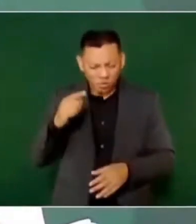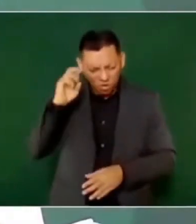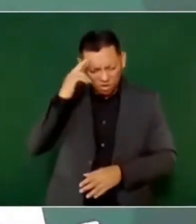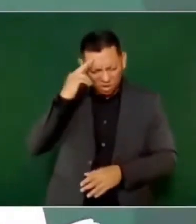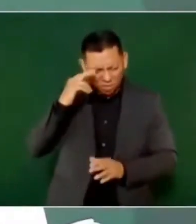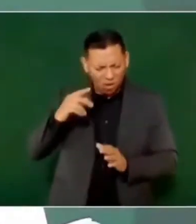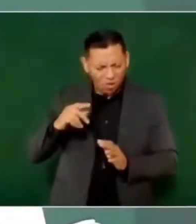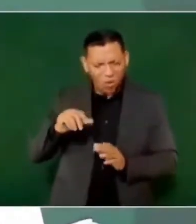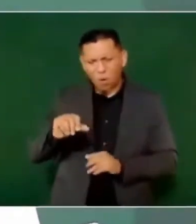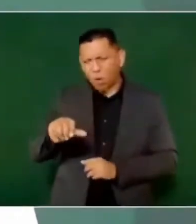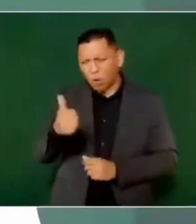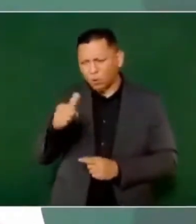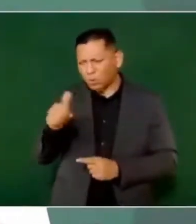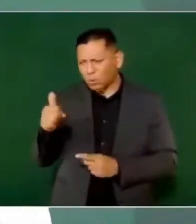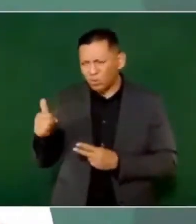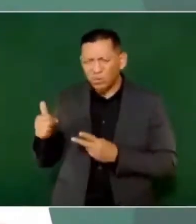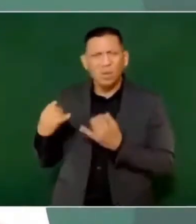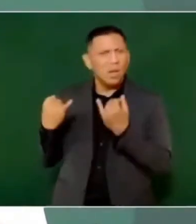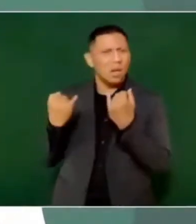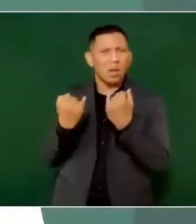otros igual,